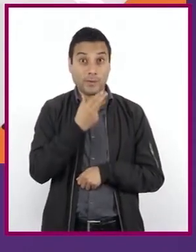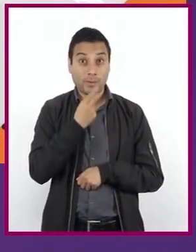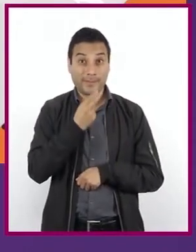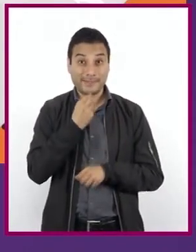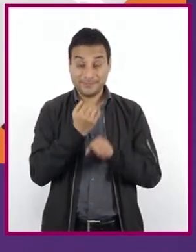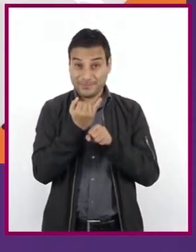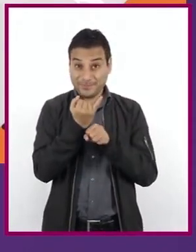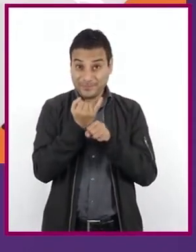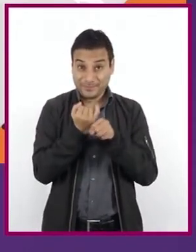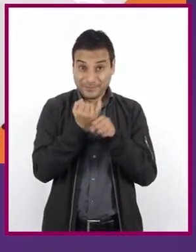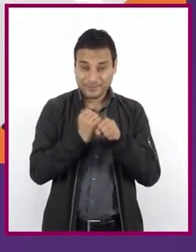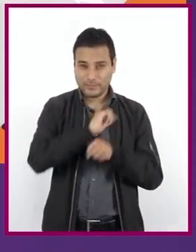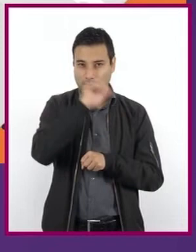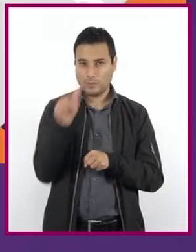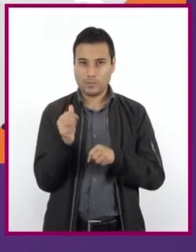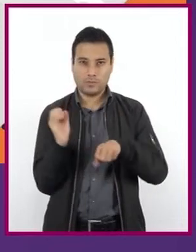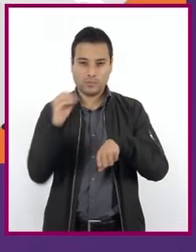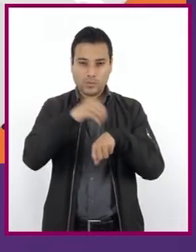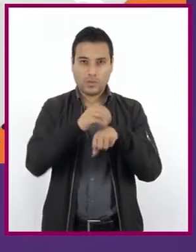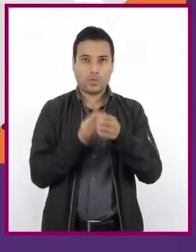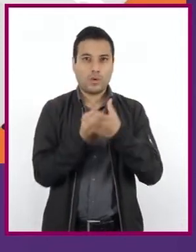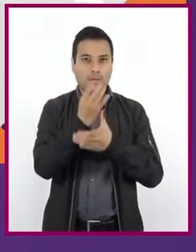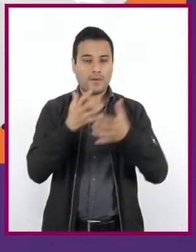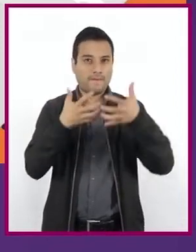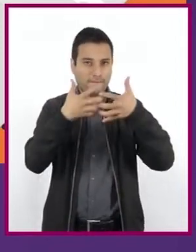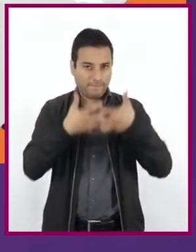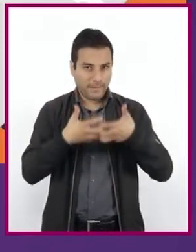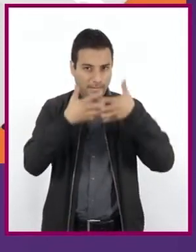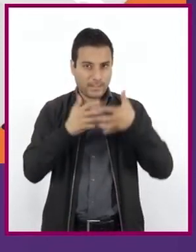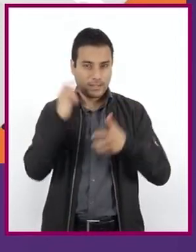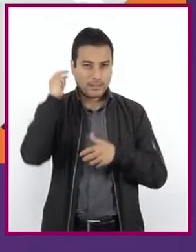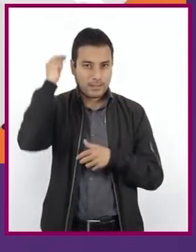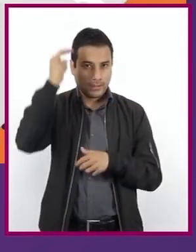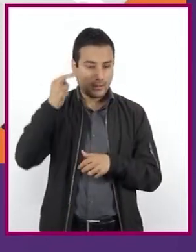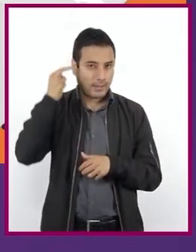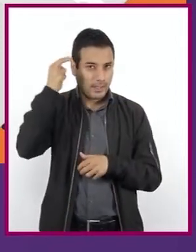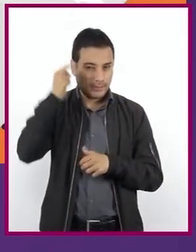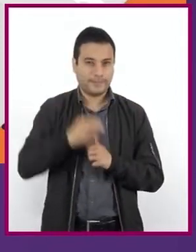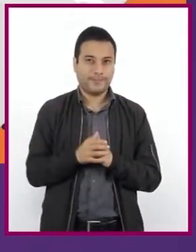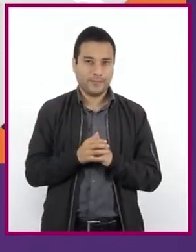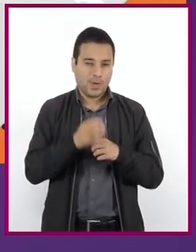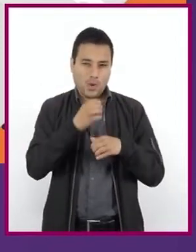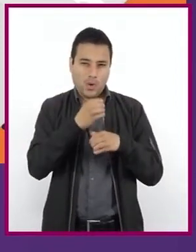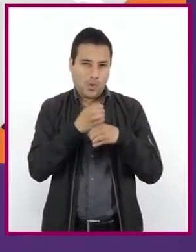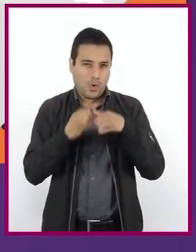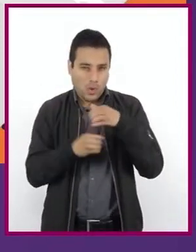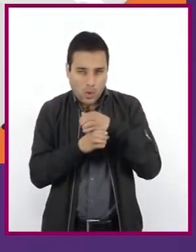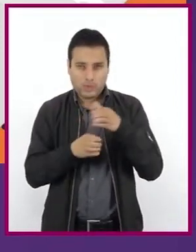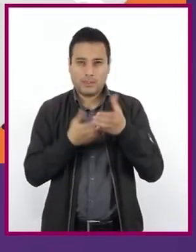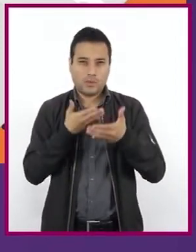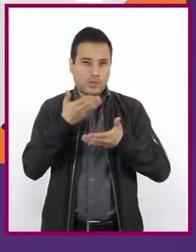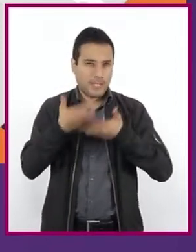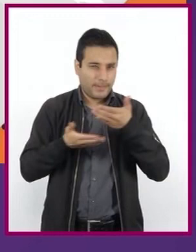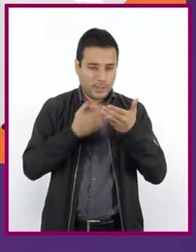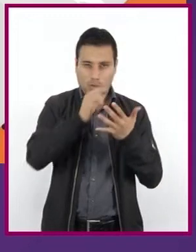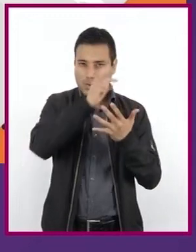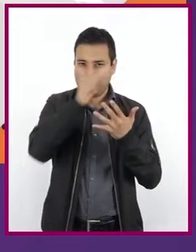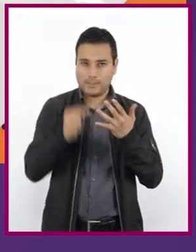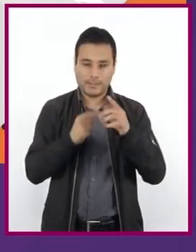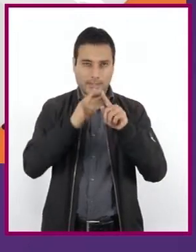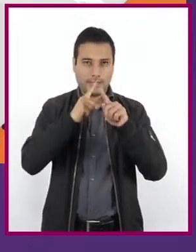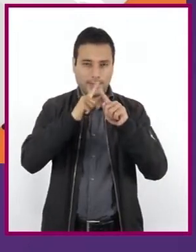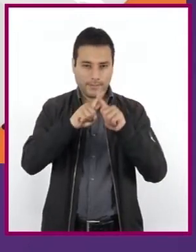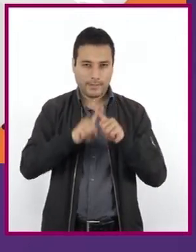consolidó los monopolios reales en Nueva España de los productos o actividades de alta demanda,